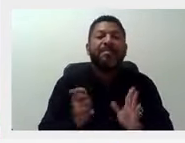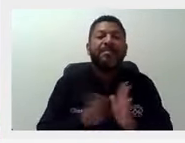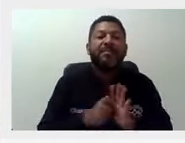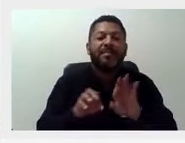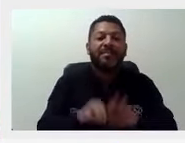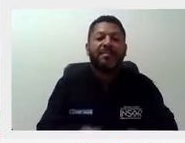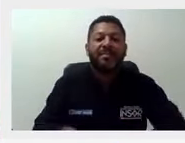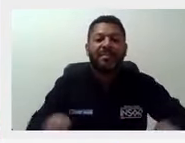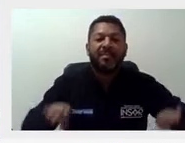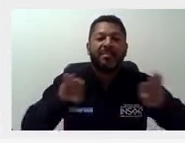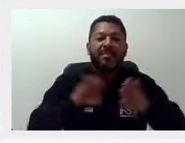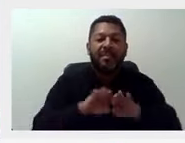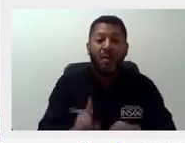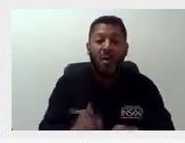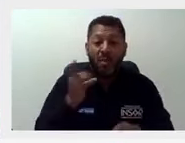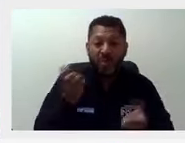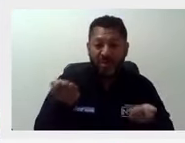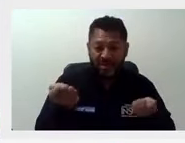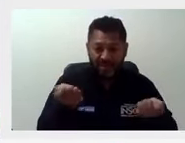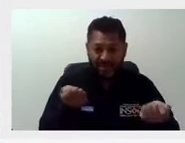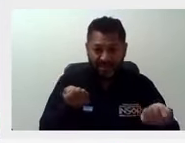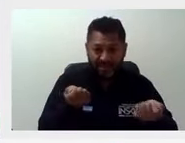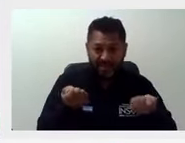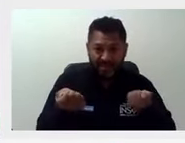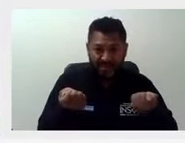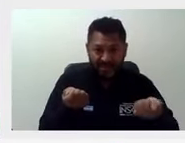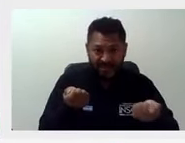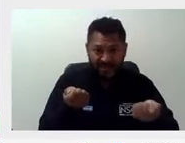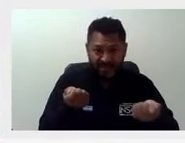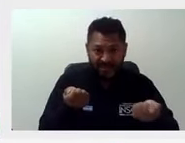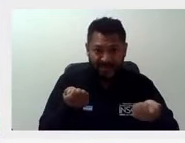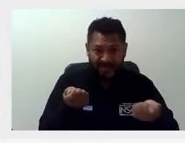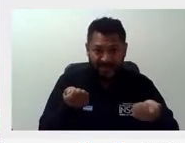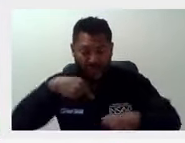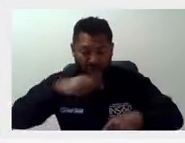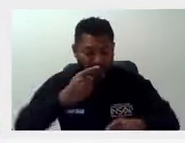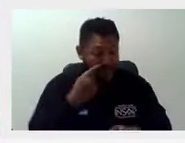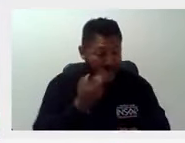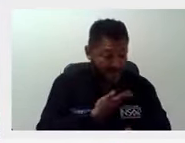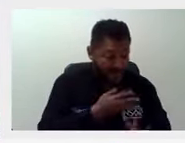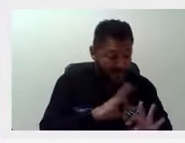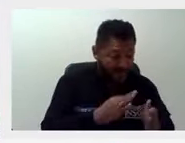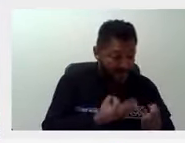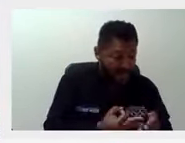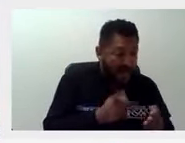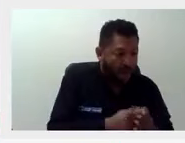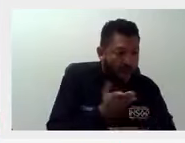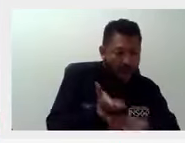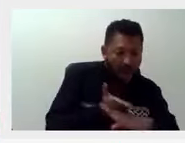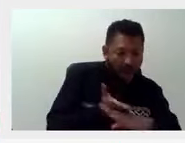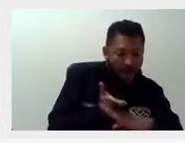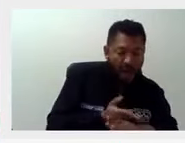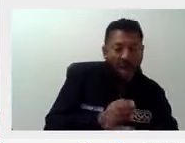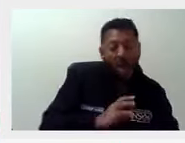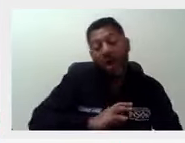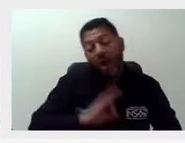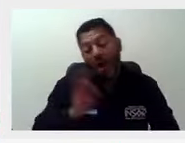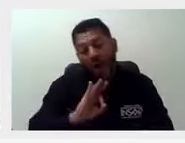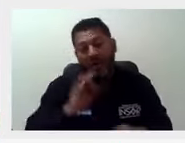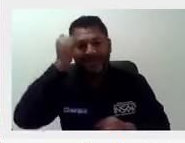es encontrar ese equilibrio de parte y parte. Ni las familias pidiendo tanto, ni los maestros, digamos, con